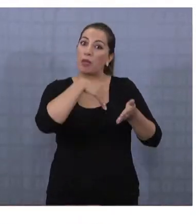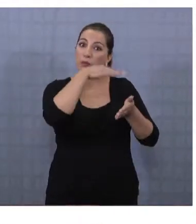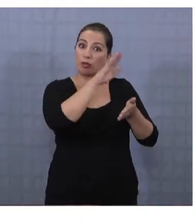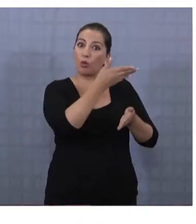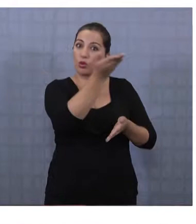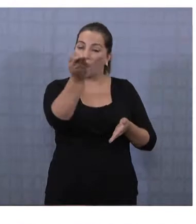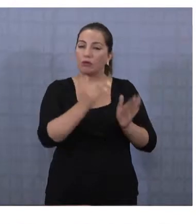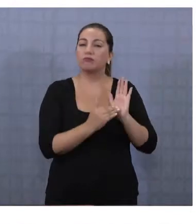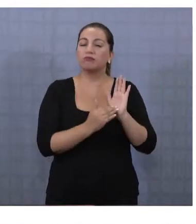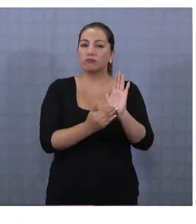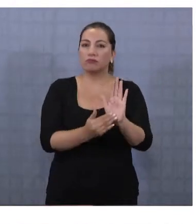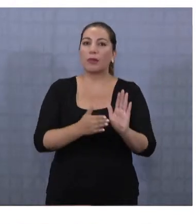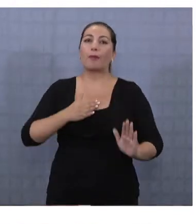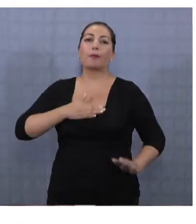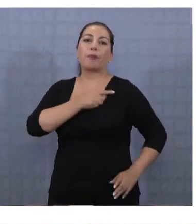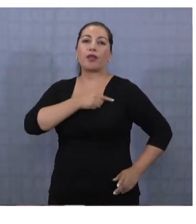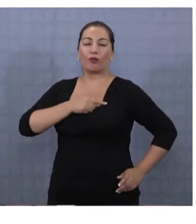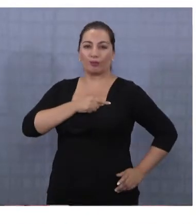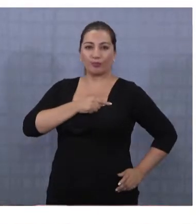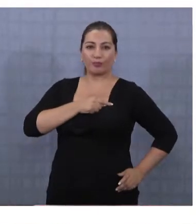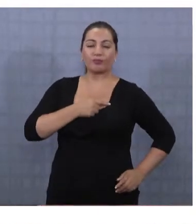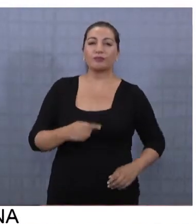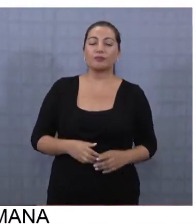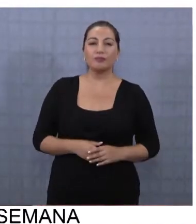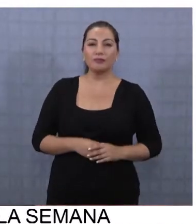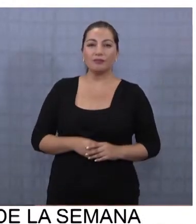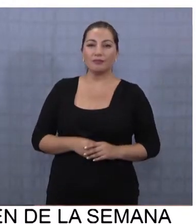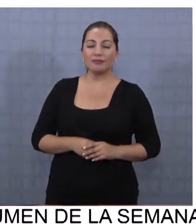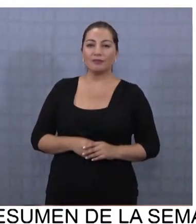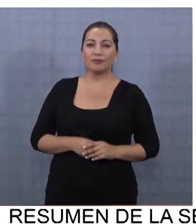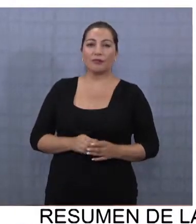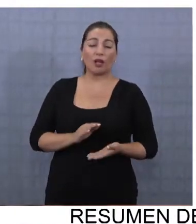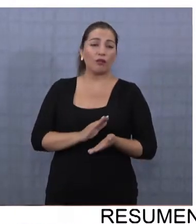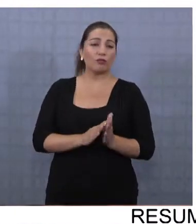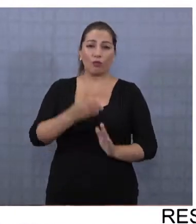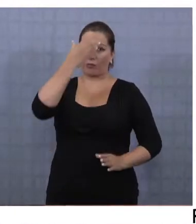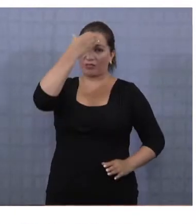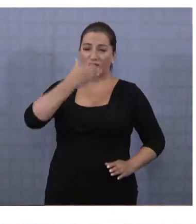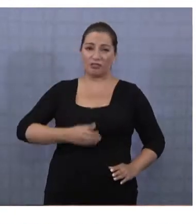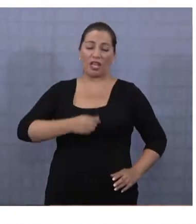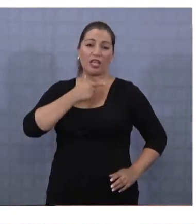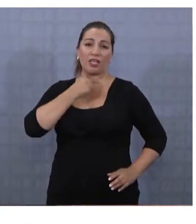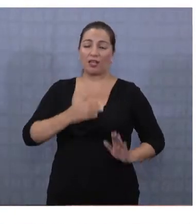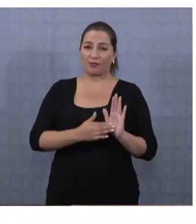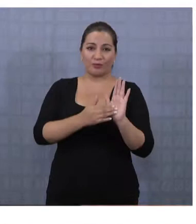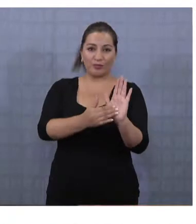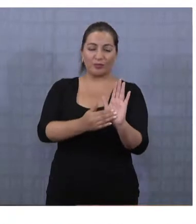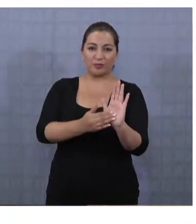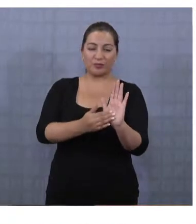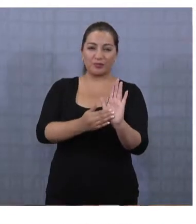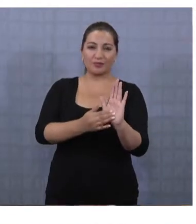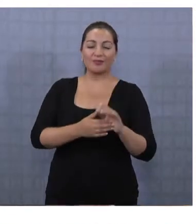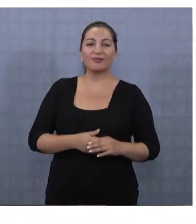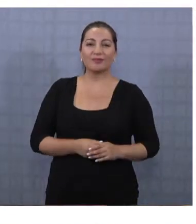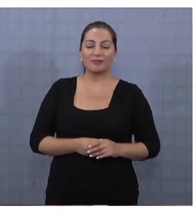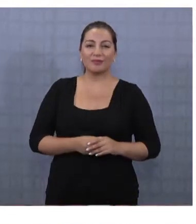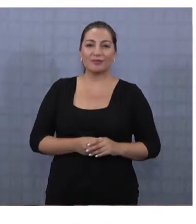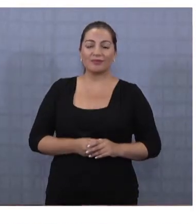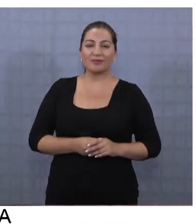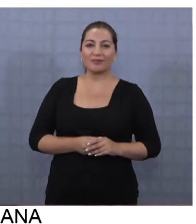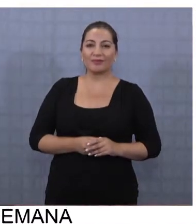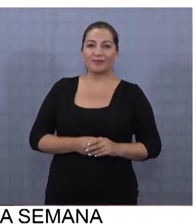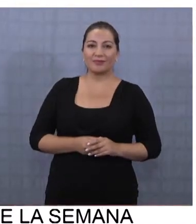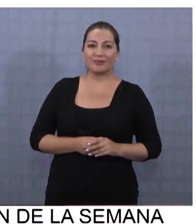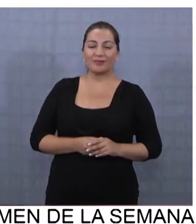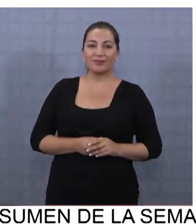conocidas, obviamente mi nombre y todo artista que quiere exponer, o sea, que